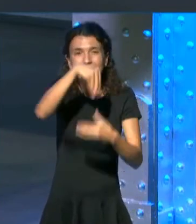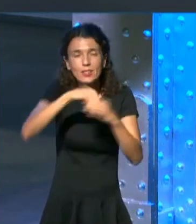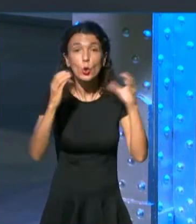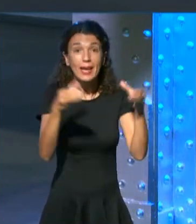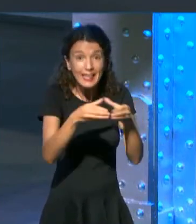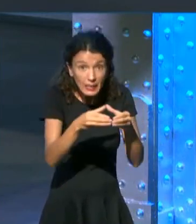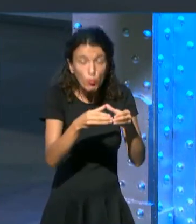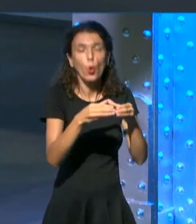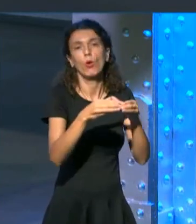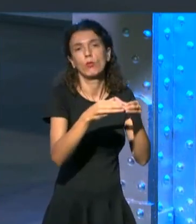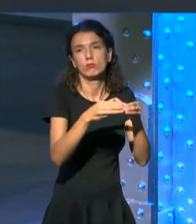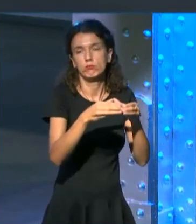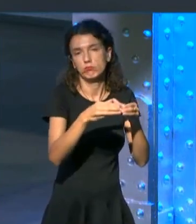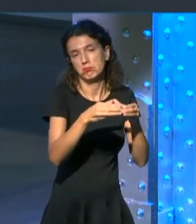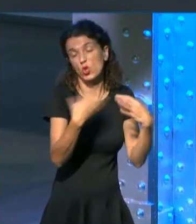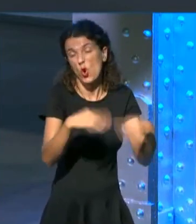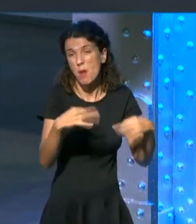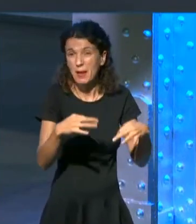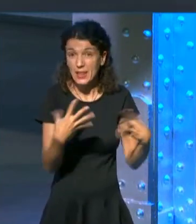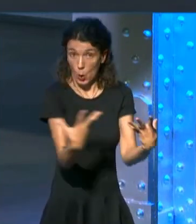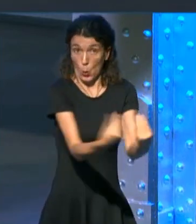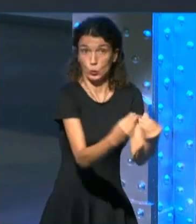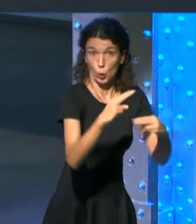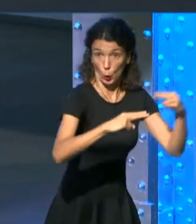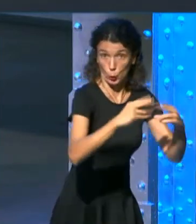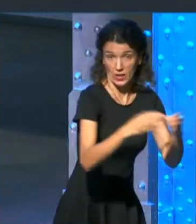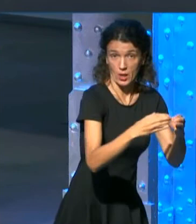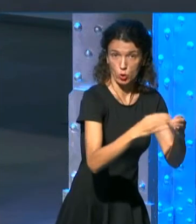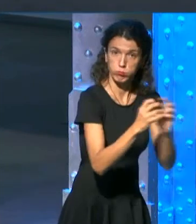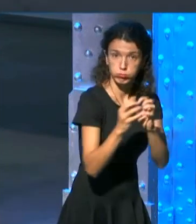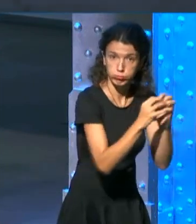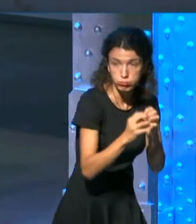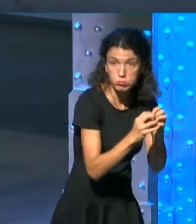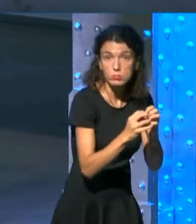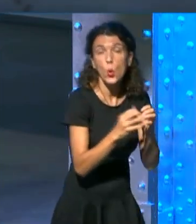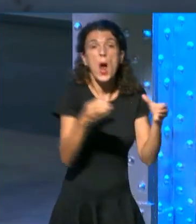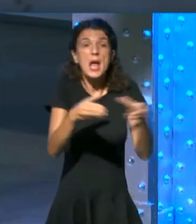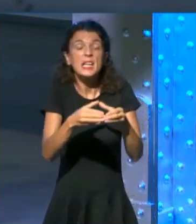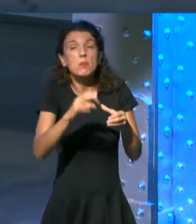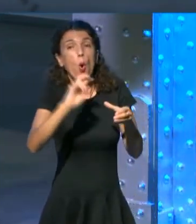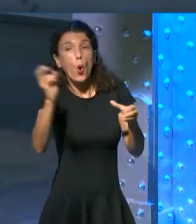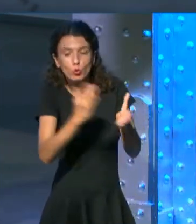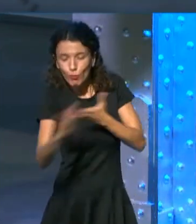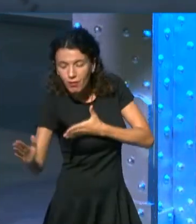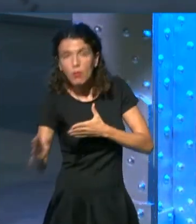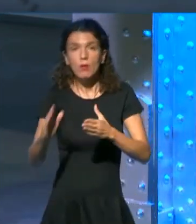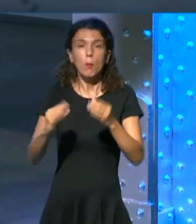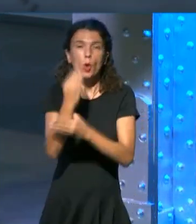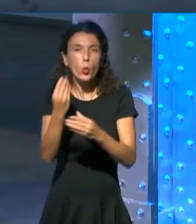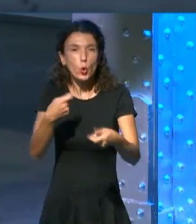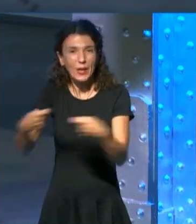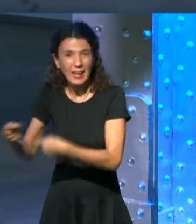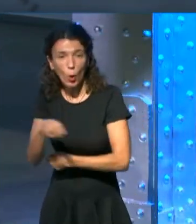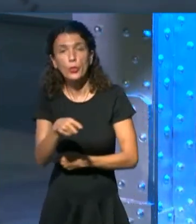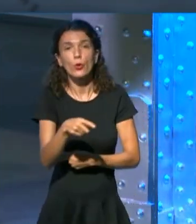que lo está construyendo normalmente junto, ¿vale? Pero hay alguna parte del equipo, normalmente suele ser la de producto o la de negocio,